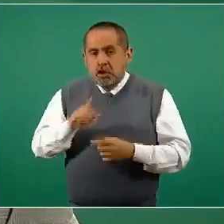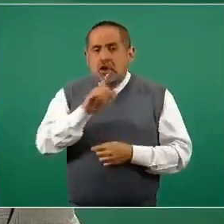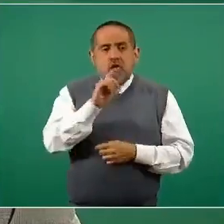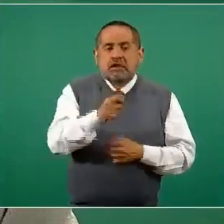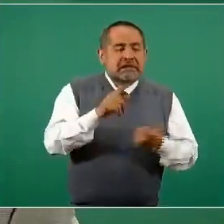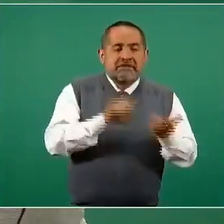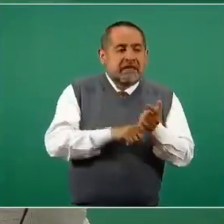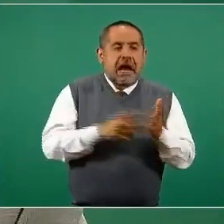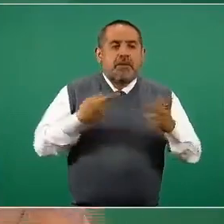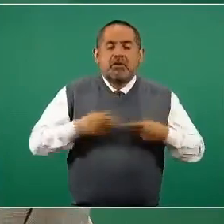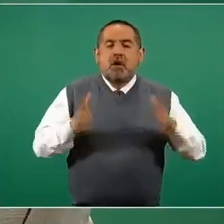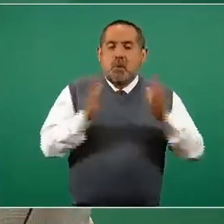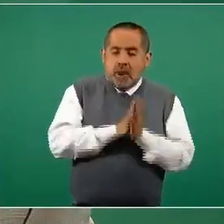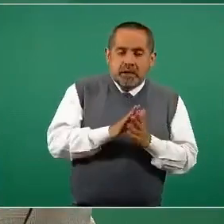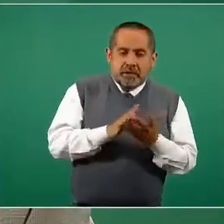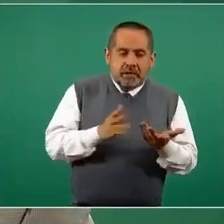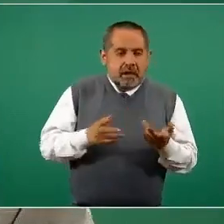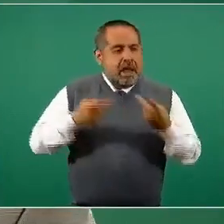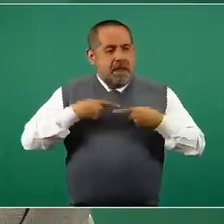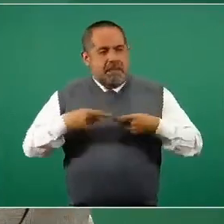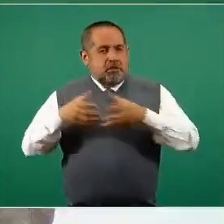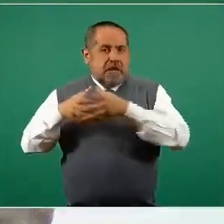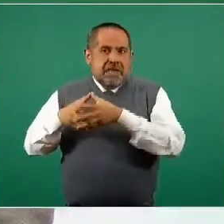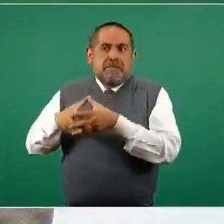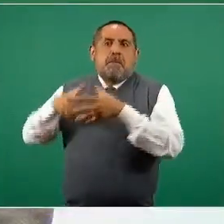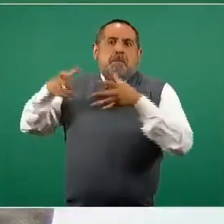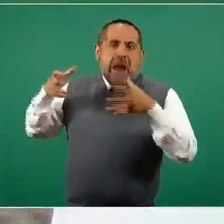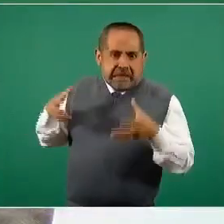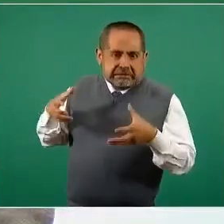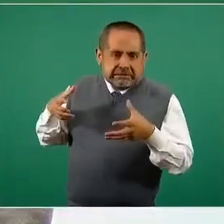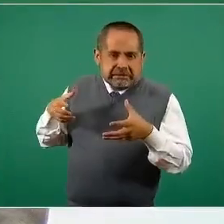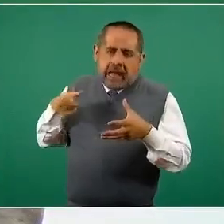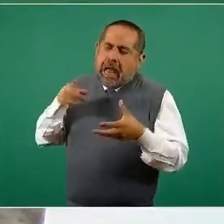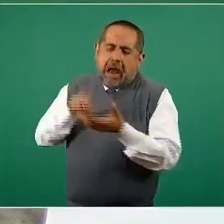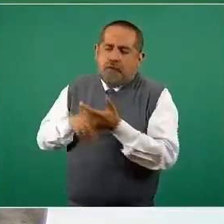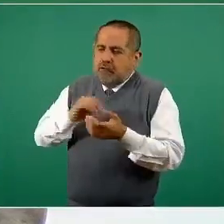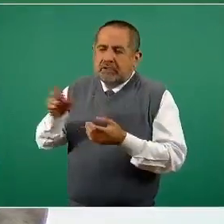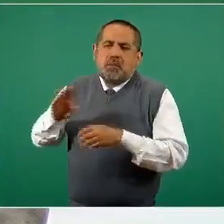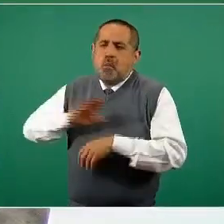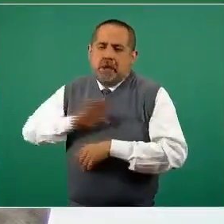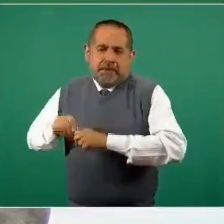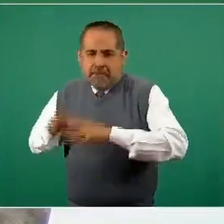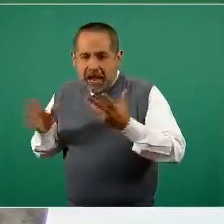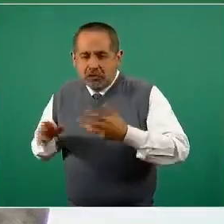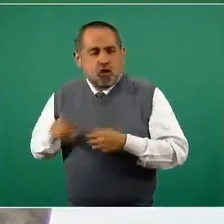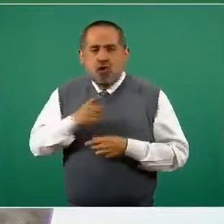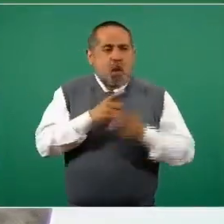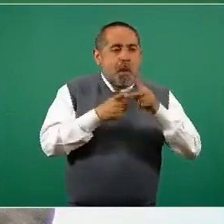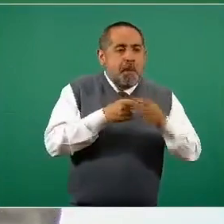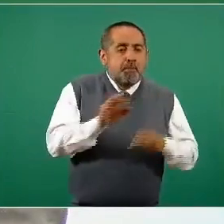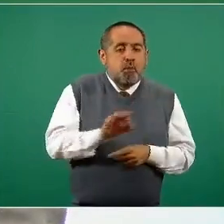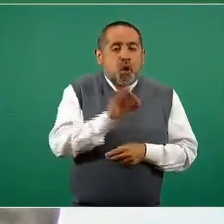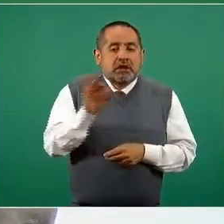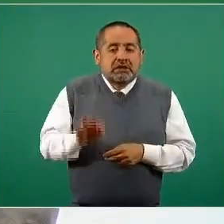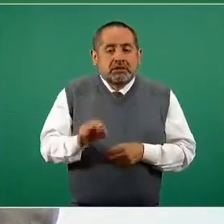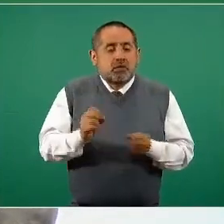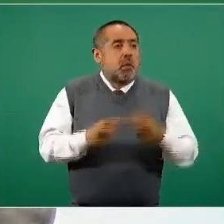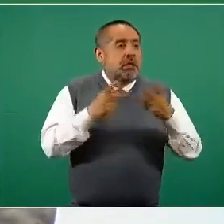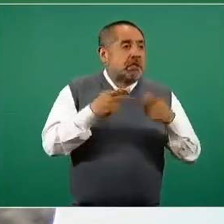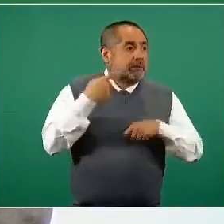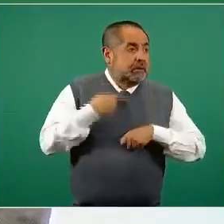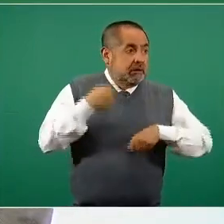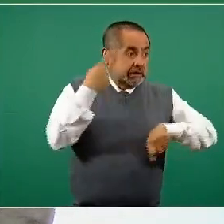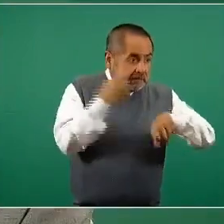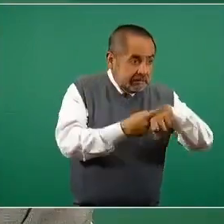fallecidas, porque obviamente donde hay más población, hay más poblaciones fallecidas, pero la mortalidad lo que nos mide es el